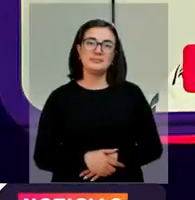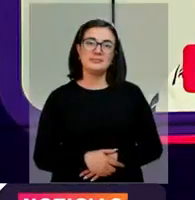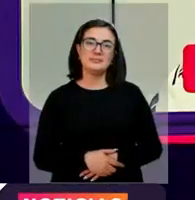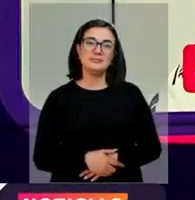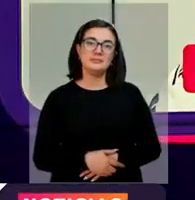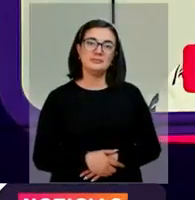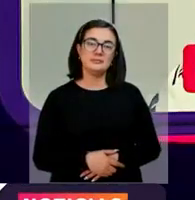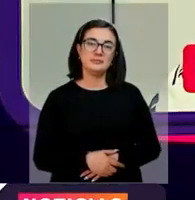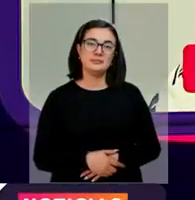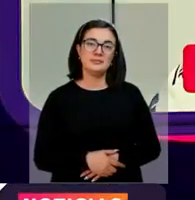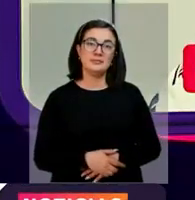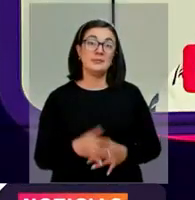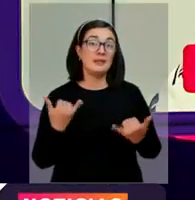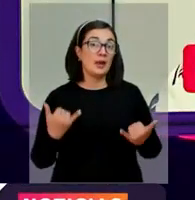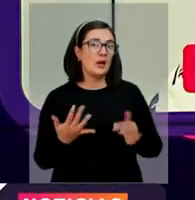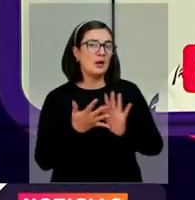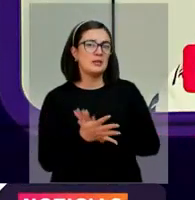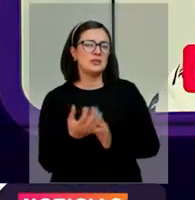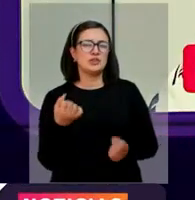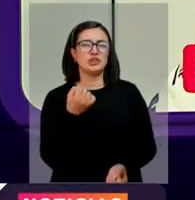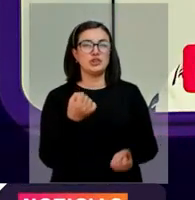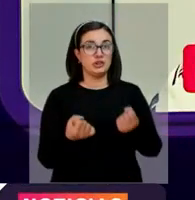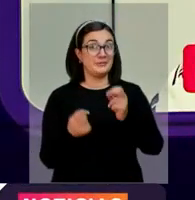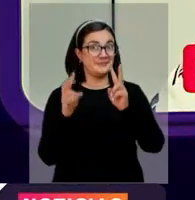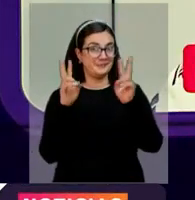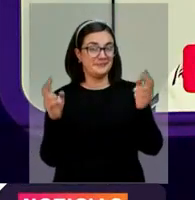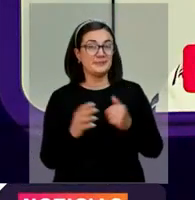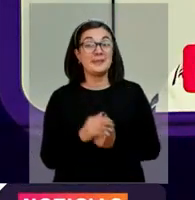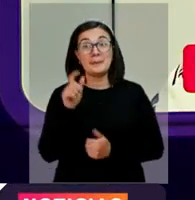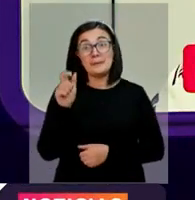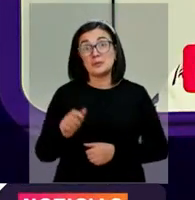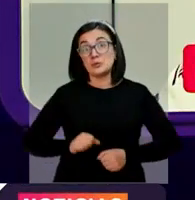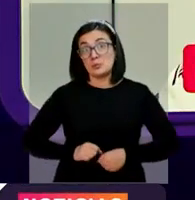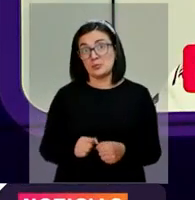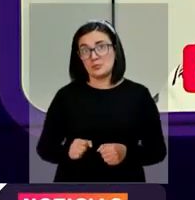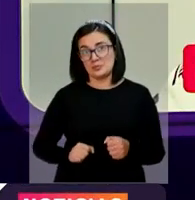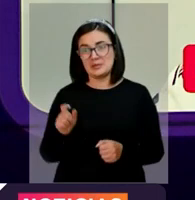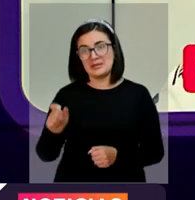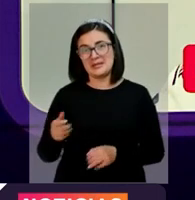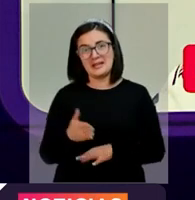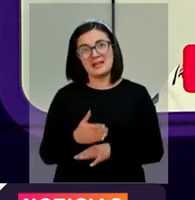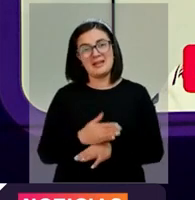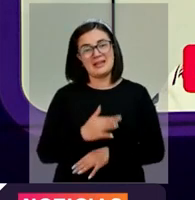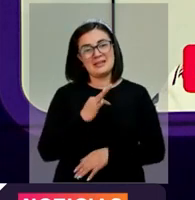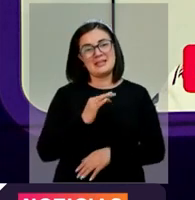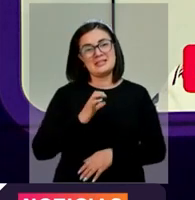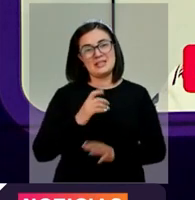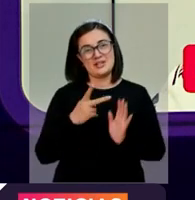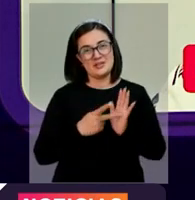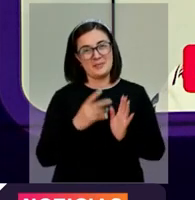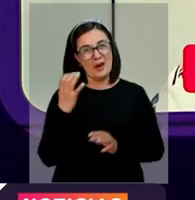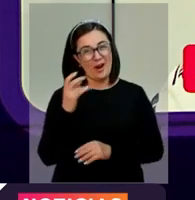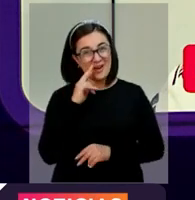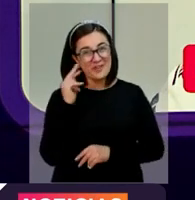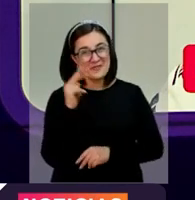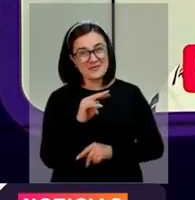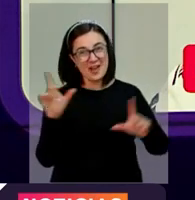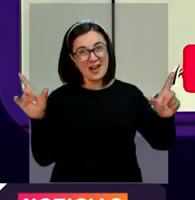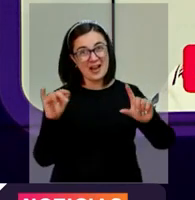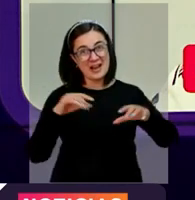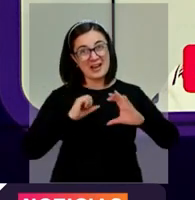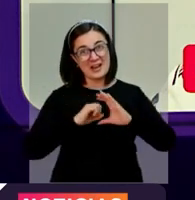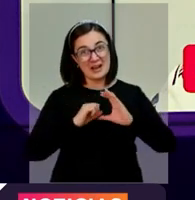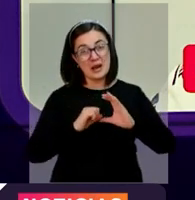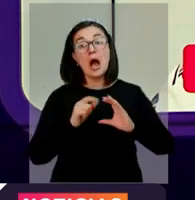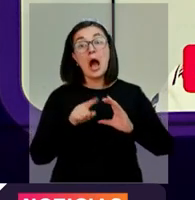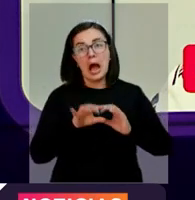y es momento de hablar de automovilismo porque un piloto bogotano que salió del tc2000 colombia que usted disfruta en las pantallas de capital competirá